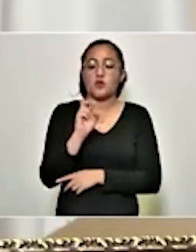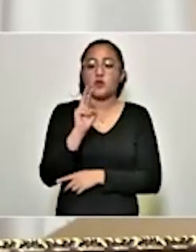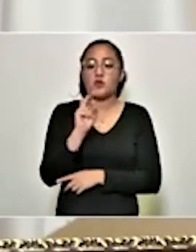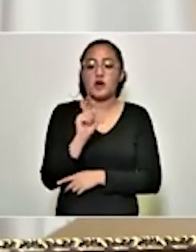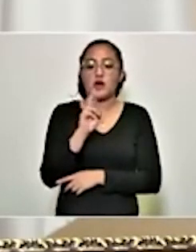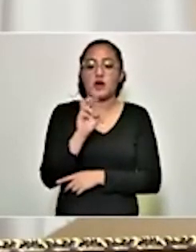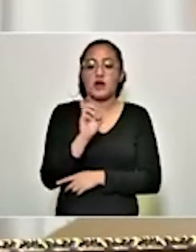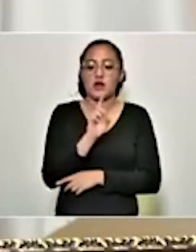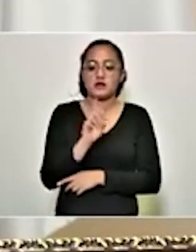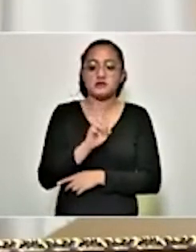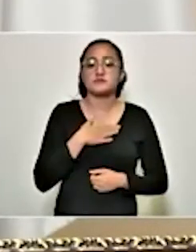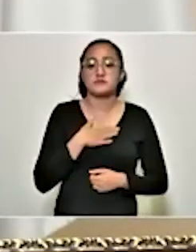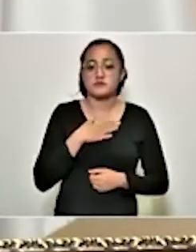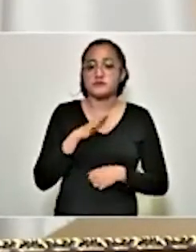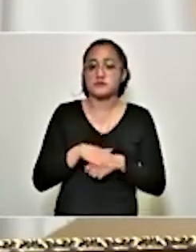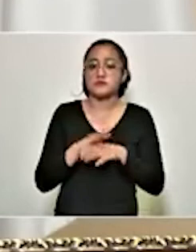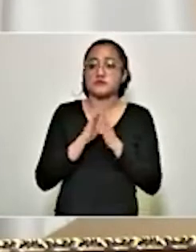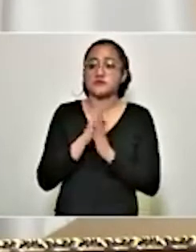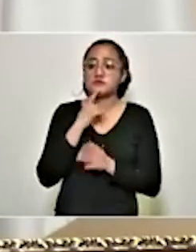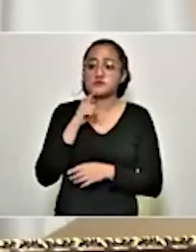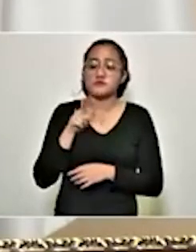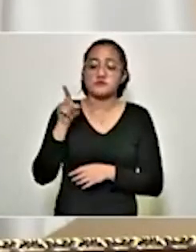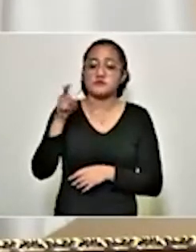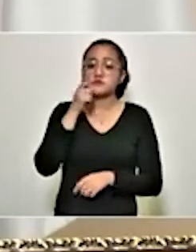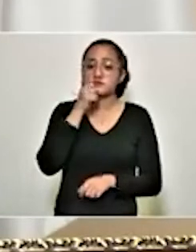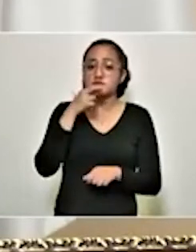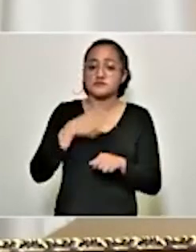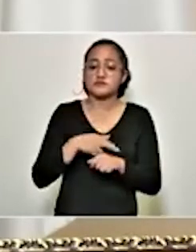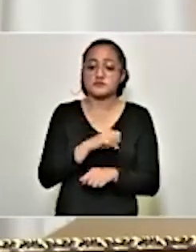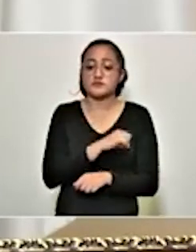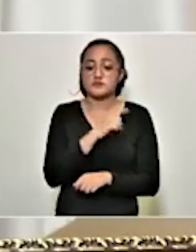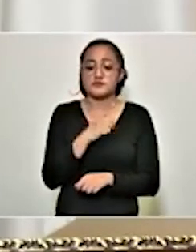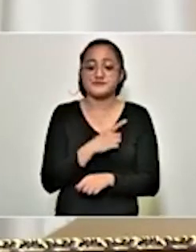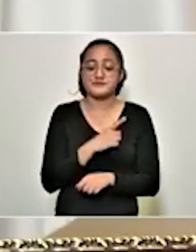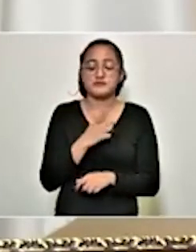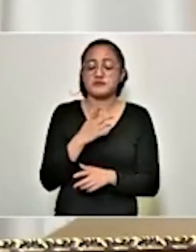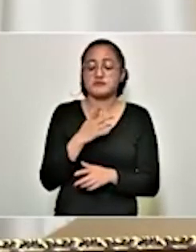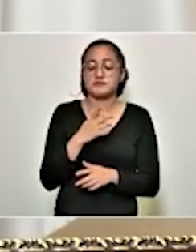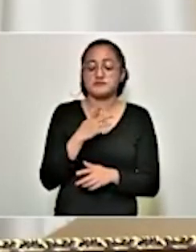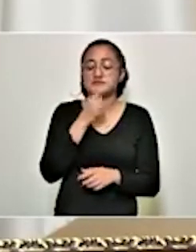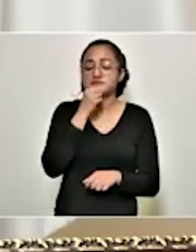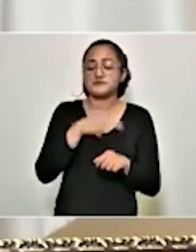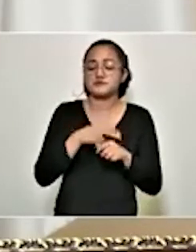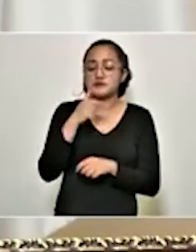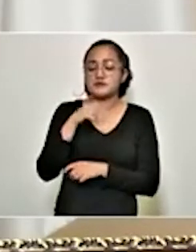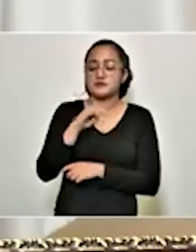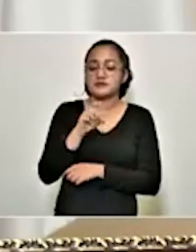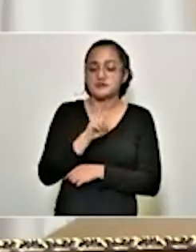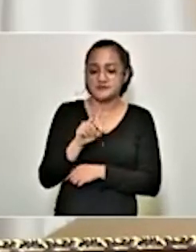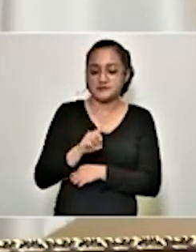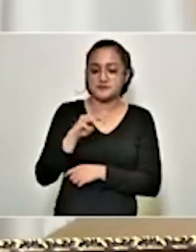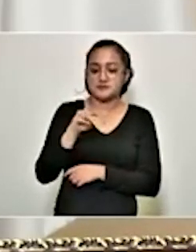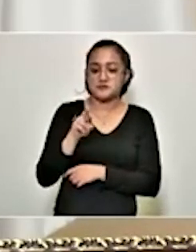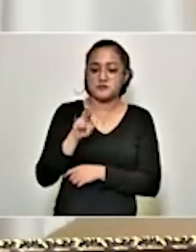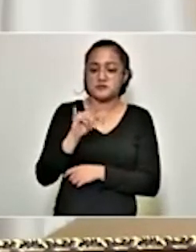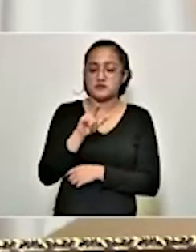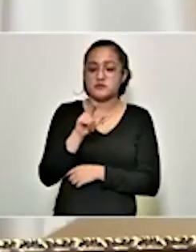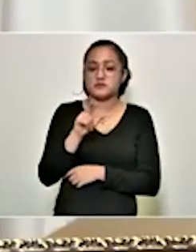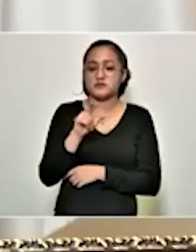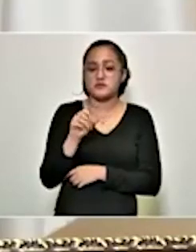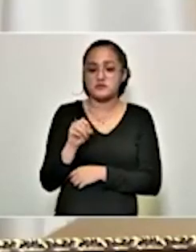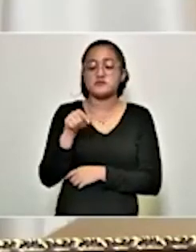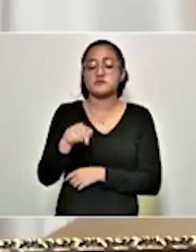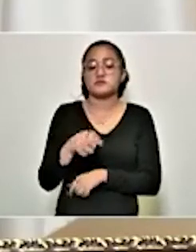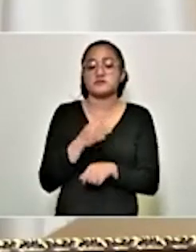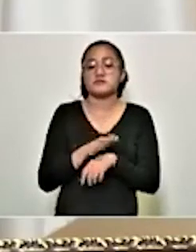distribuidor Juárez Cerdán. Destruyo al secretario Gámez Murillo que empiece la